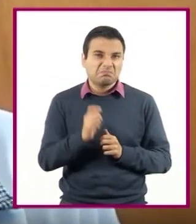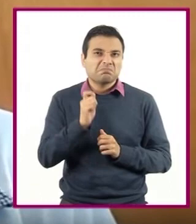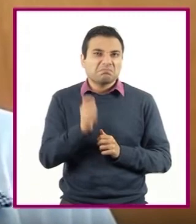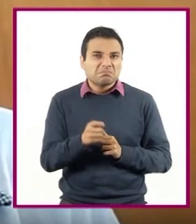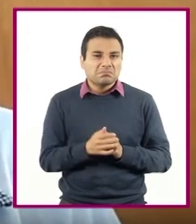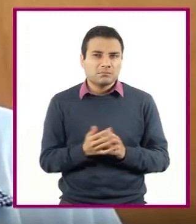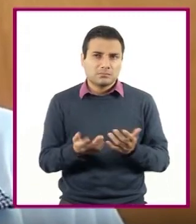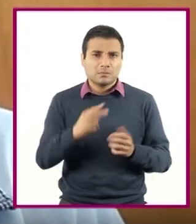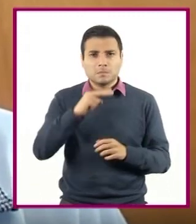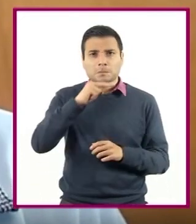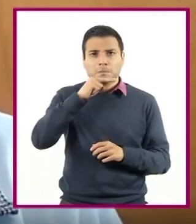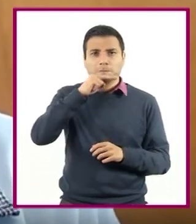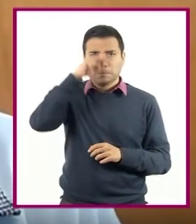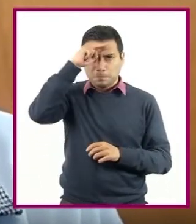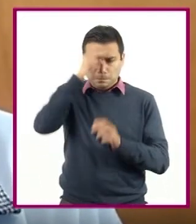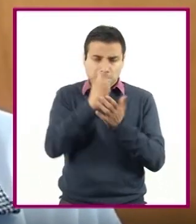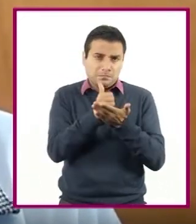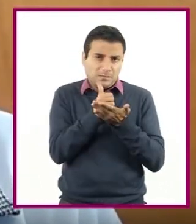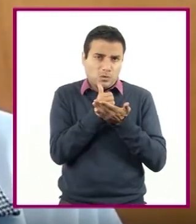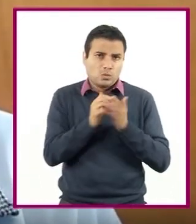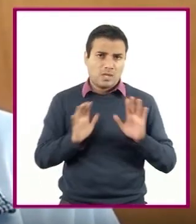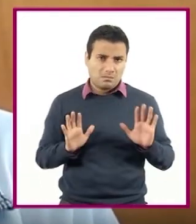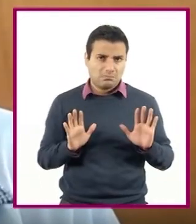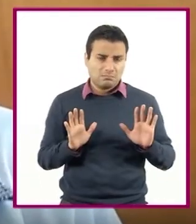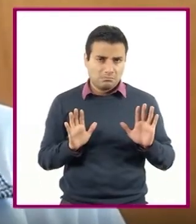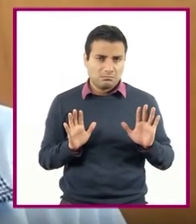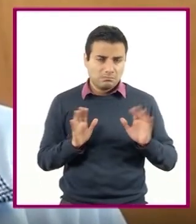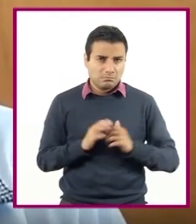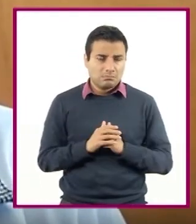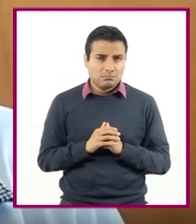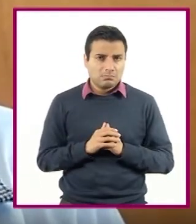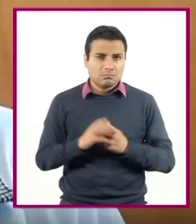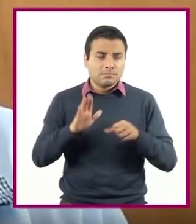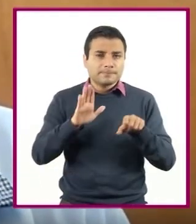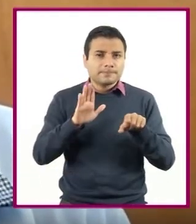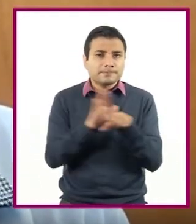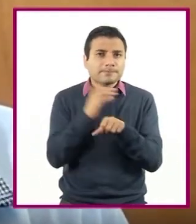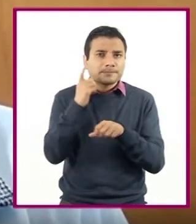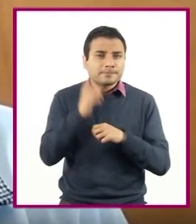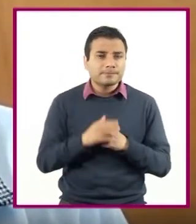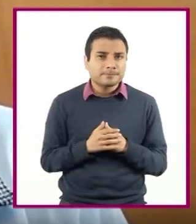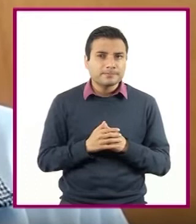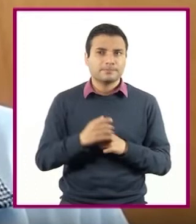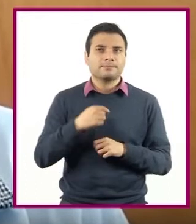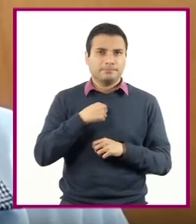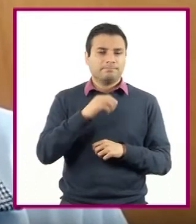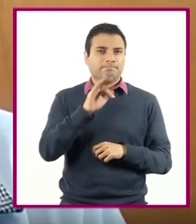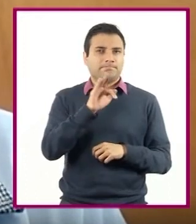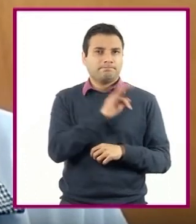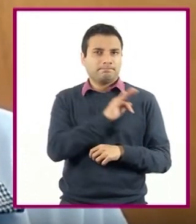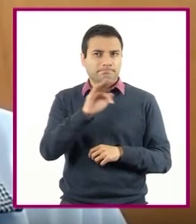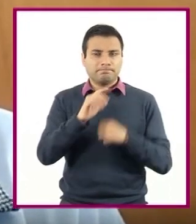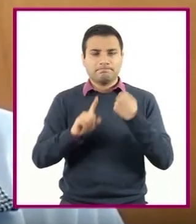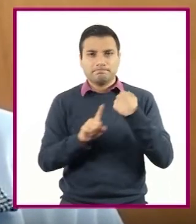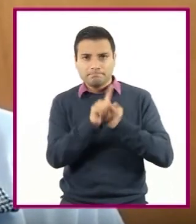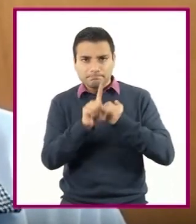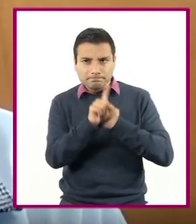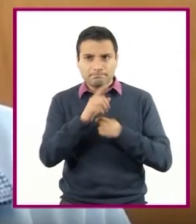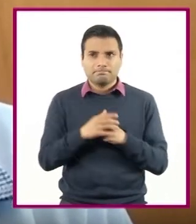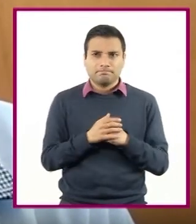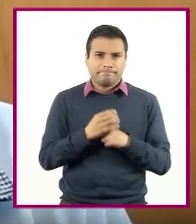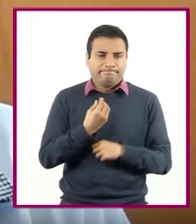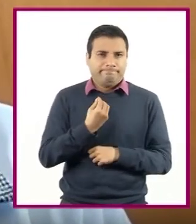ignorancia puede ser una gran ayuda ante el pensamiento lógico, ya que con ella hemos sabido adaptarnos a problemas y